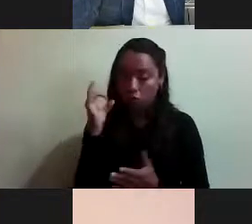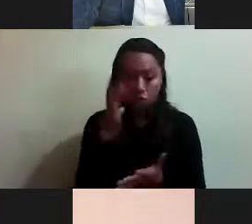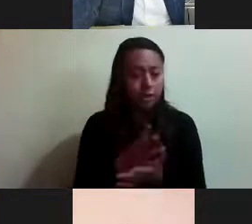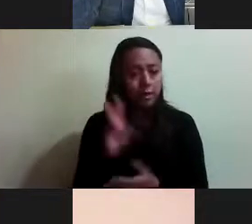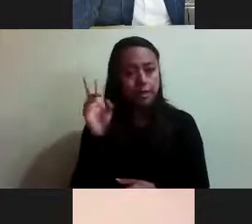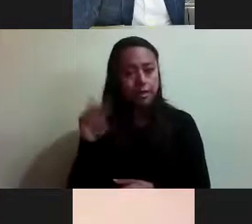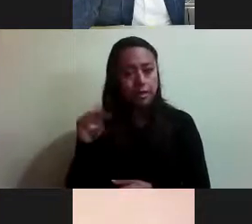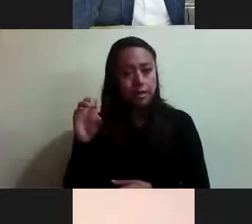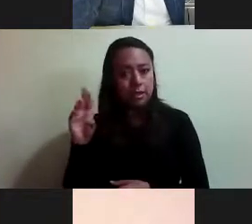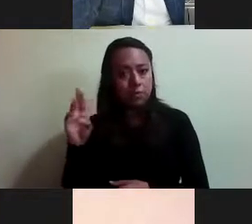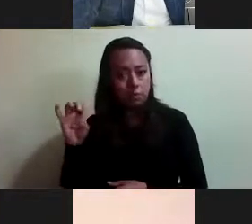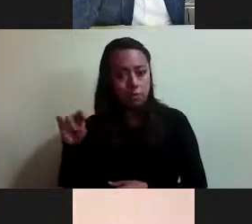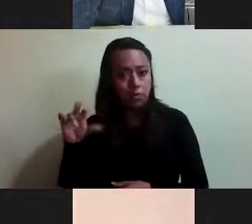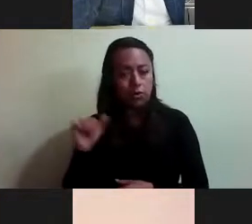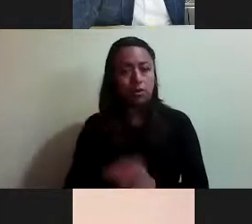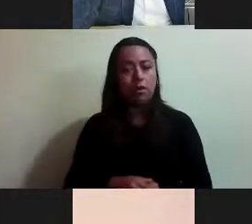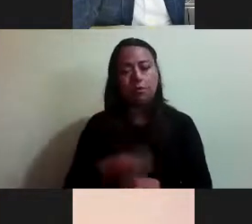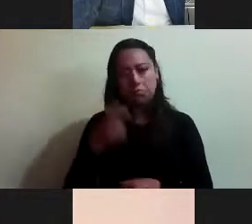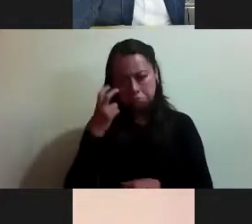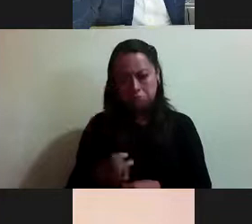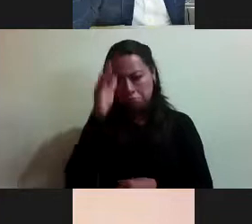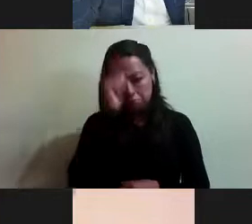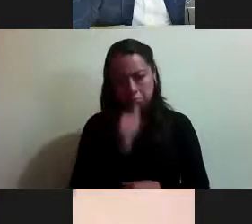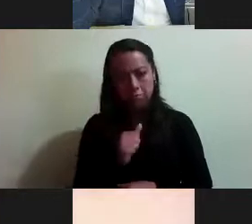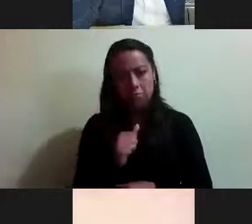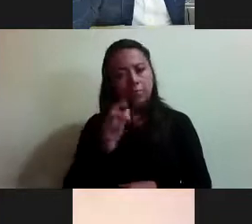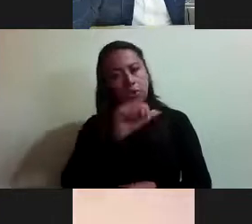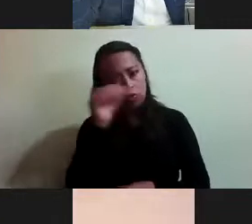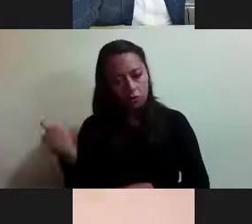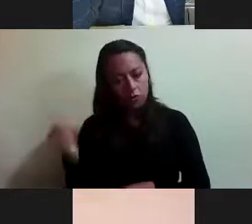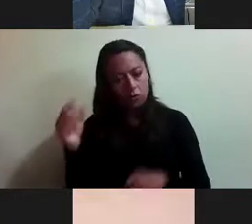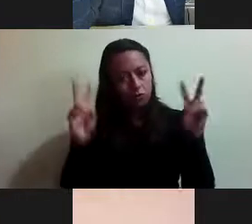En eso así, coincidimos en ese tema, en el otro no.